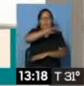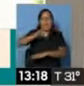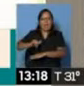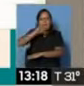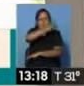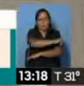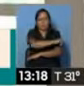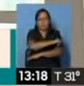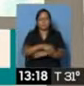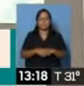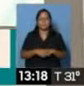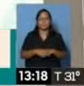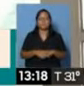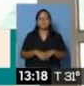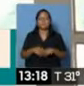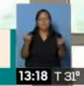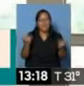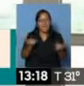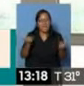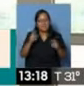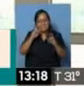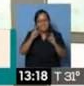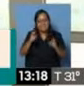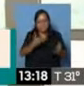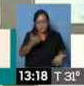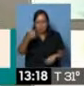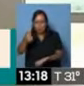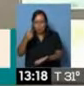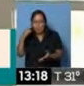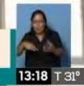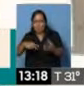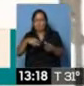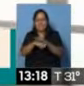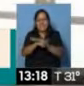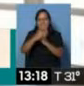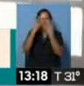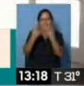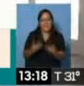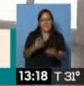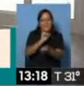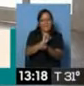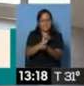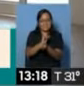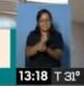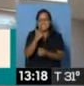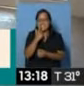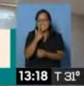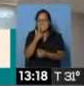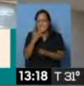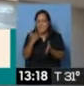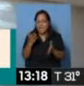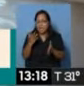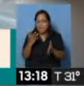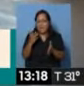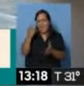este todo lo que las visitas traigan este e ingresen al servicio penitenciario todo un sistema moderno que no se tenía digamos en